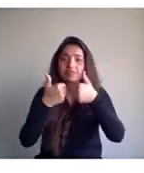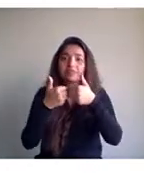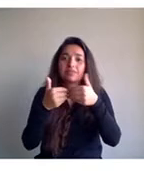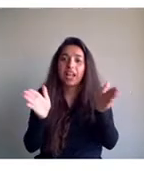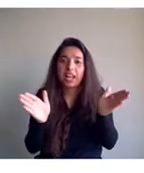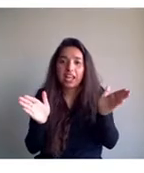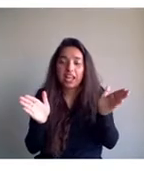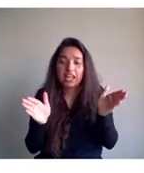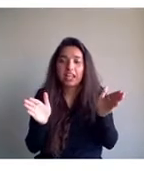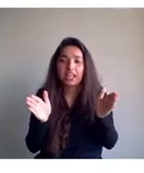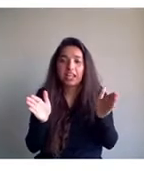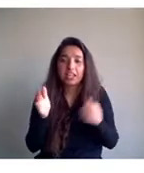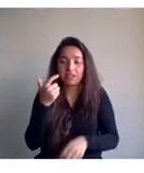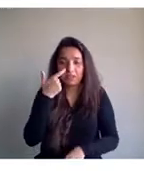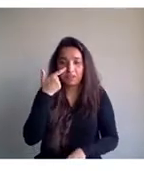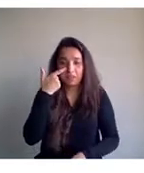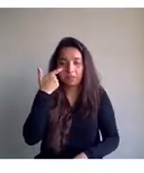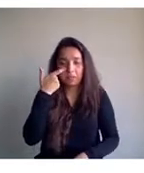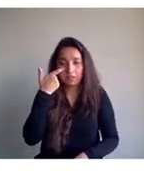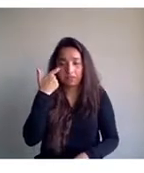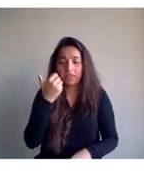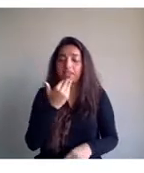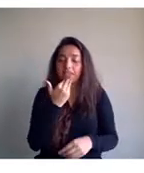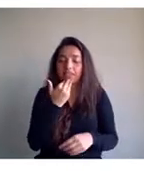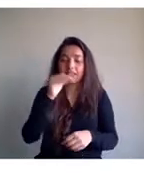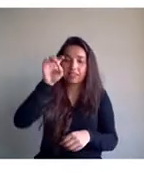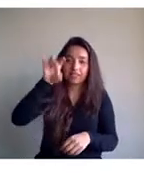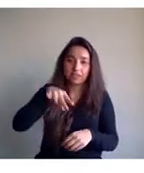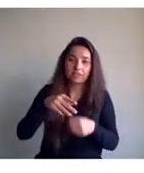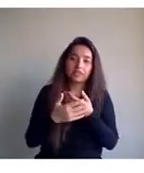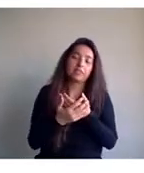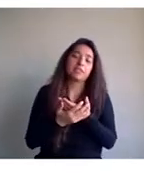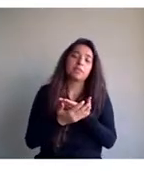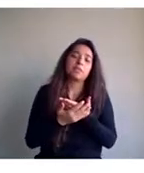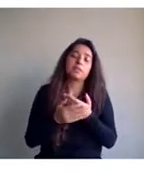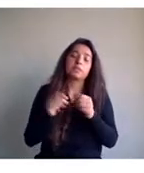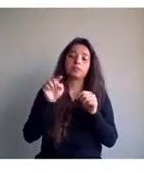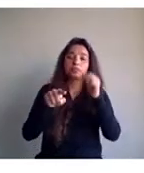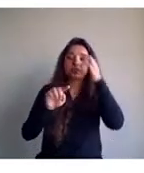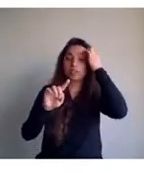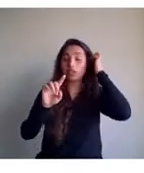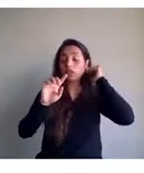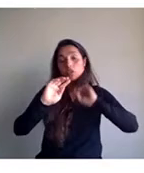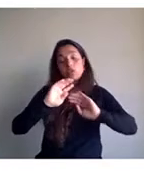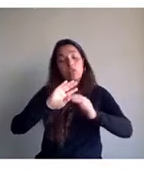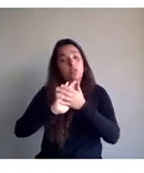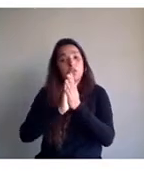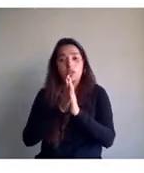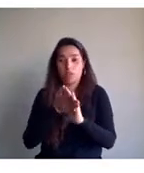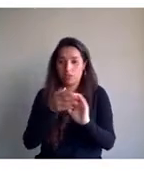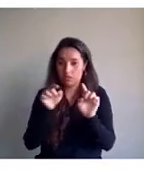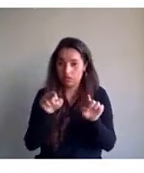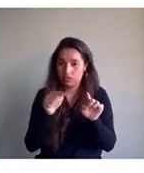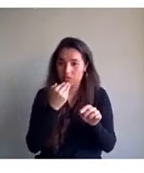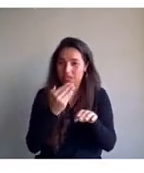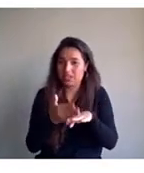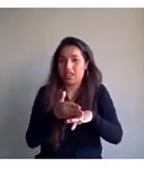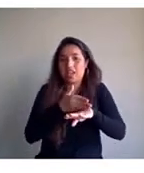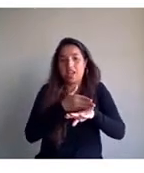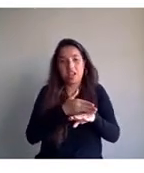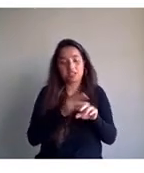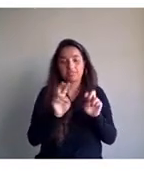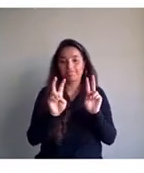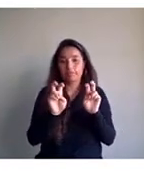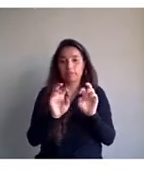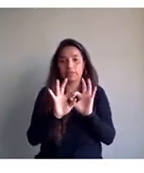esas dificultades también vienen de deficiencias estructurales del sistema educativo todo lo cual existe donde existe precisamente una gran relación de